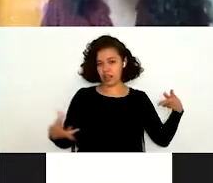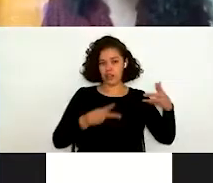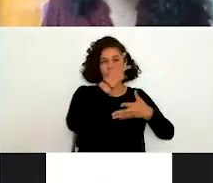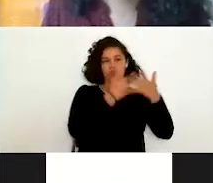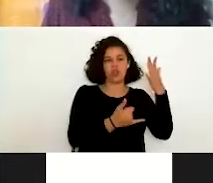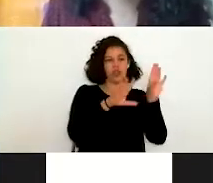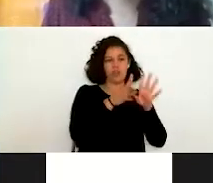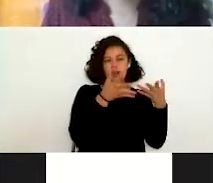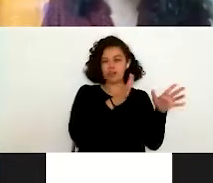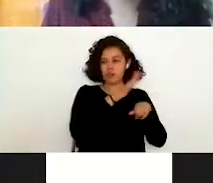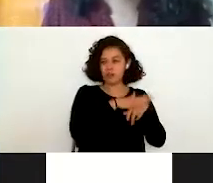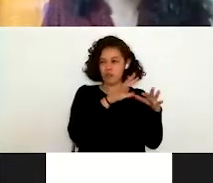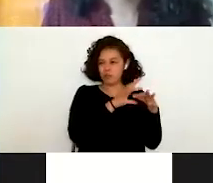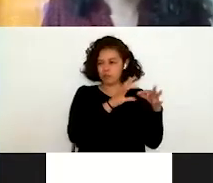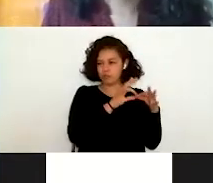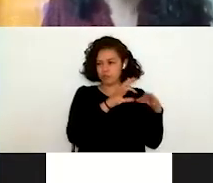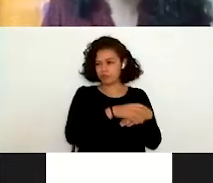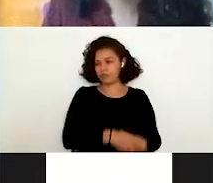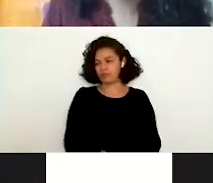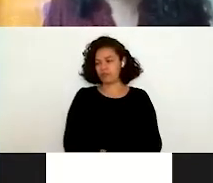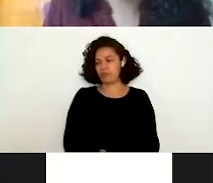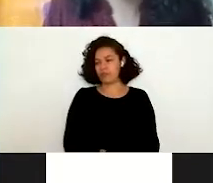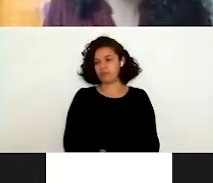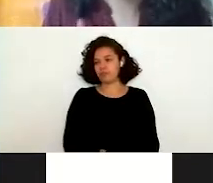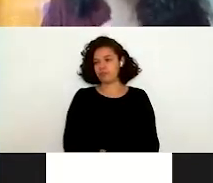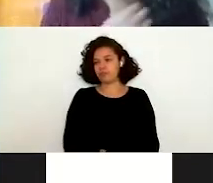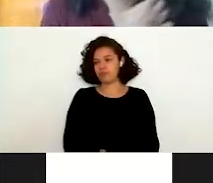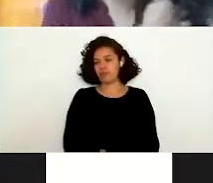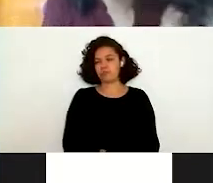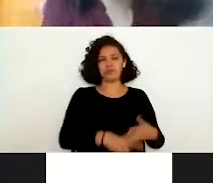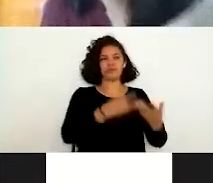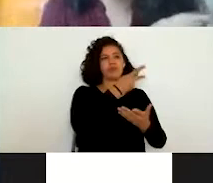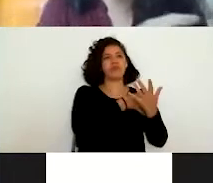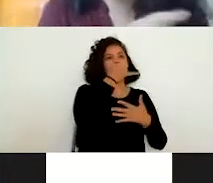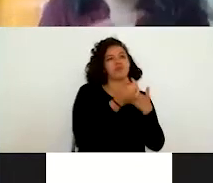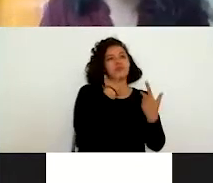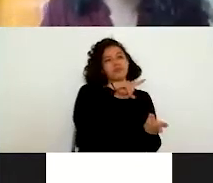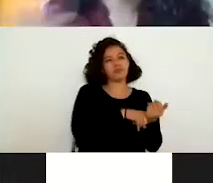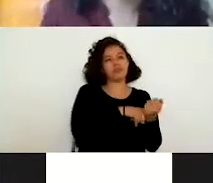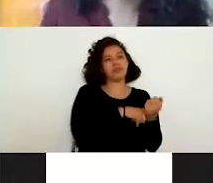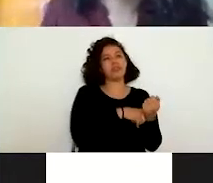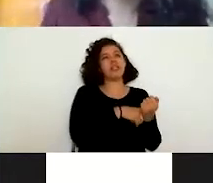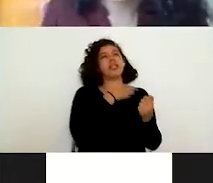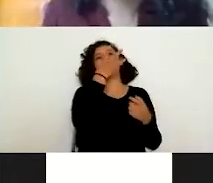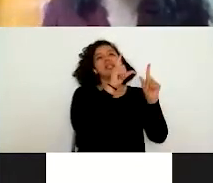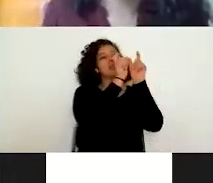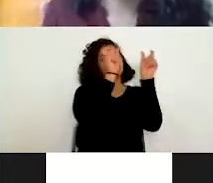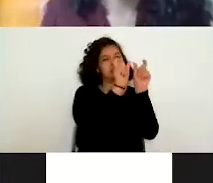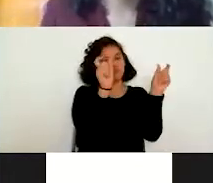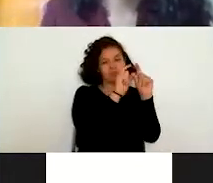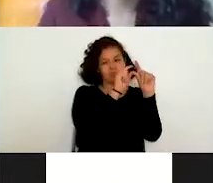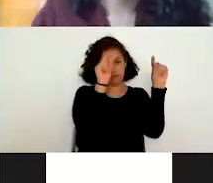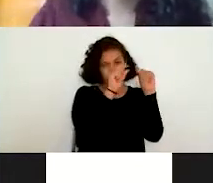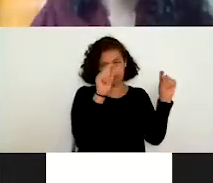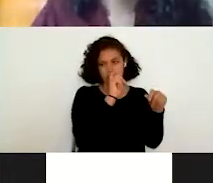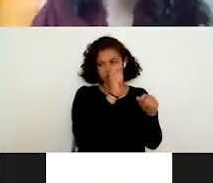lo que nos... lo que va a conformar el proyecto, lo que nos va a resumir en 3 líneas, qué es, de qué se trata.